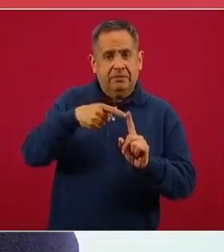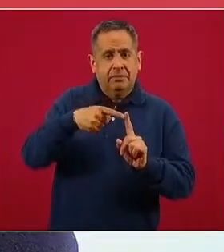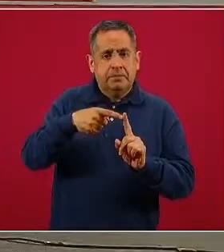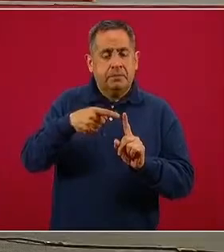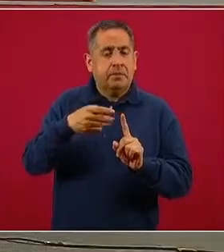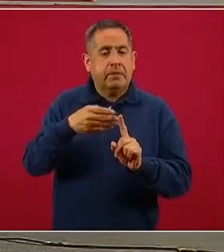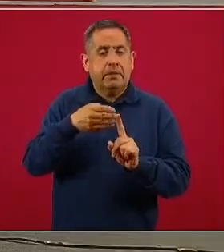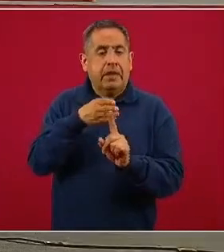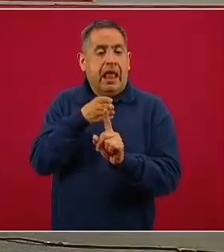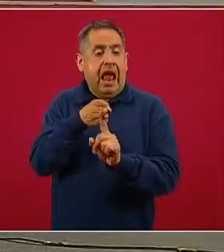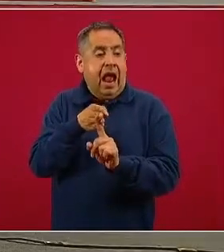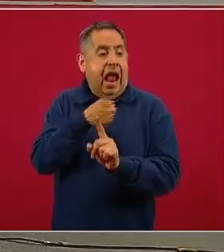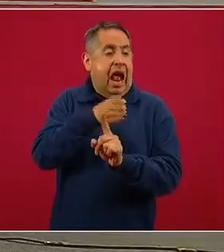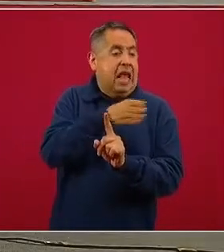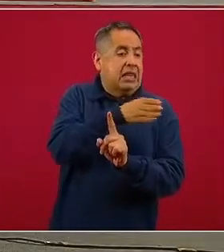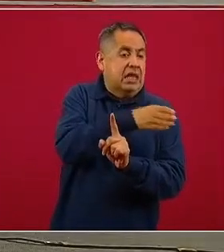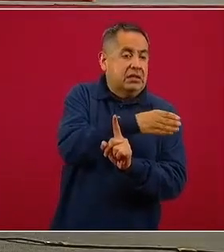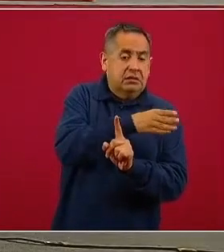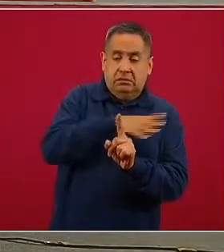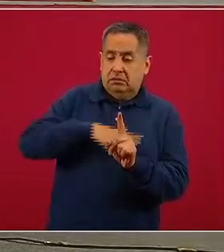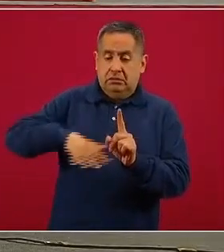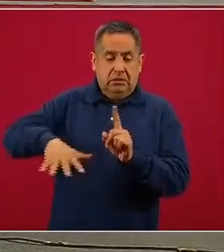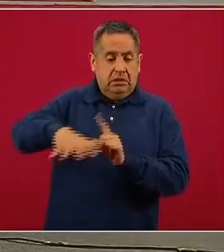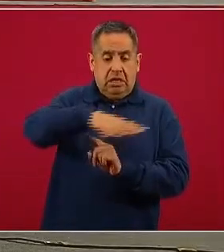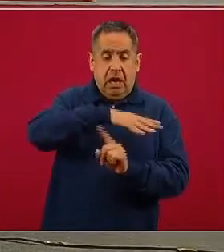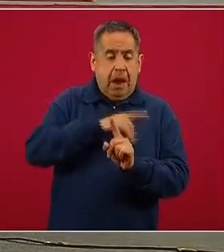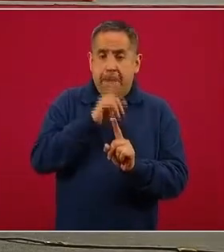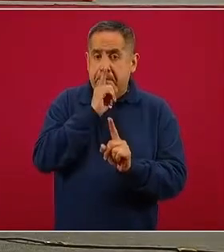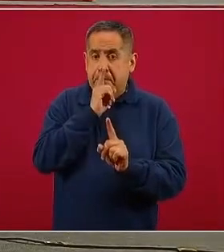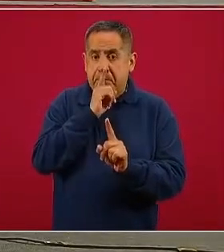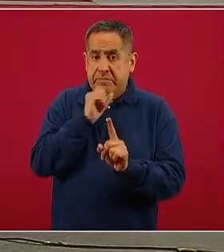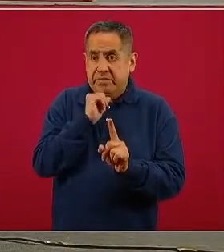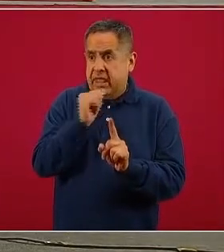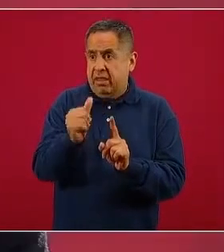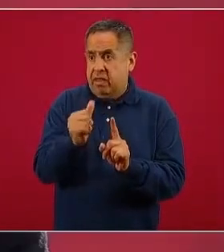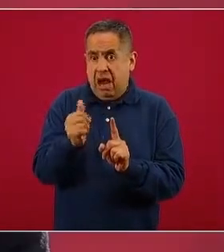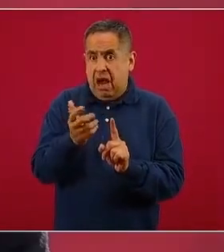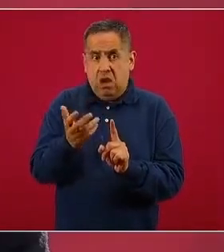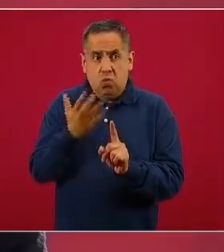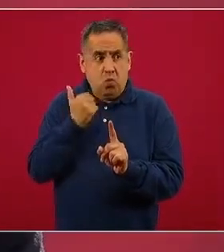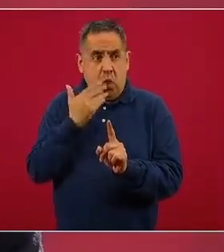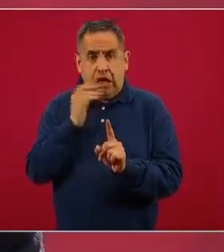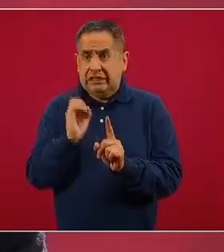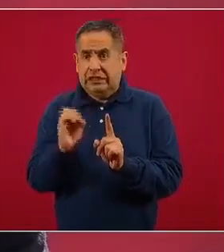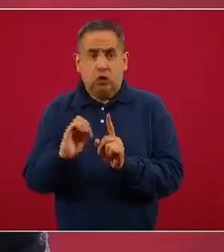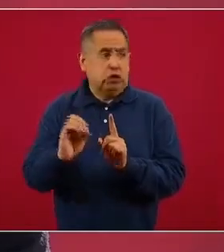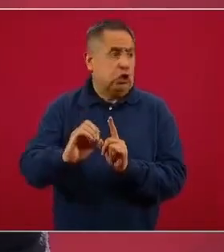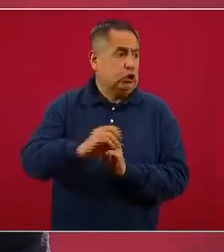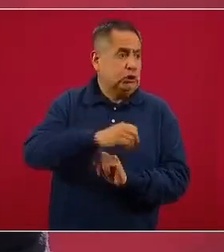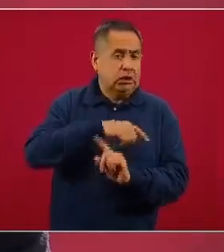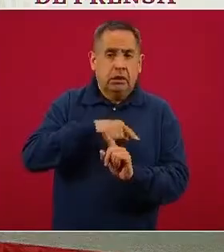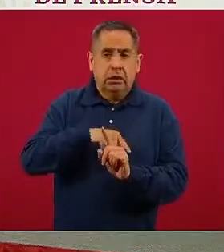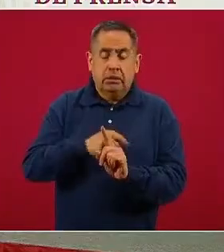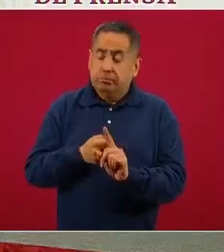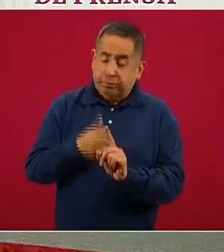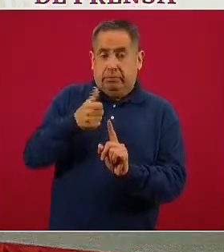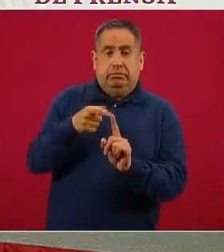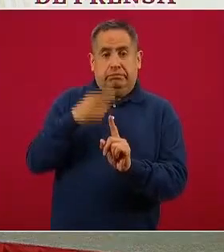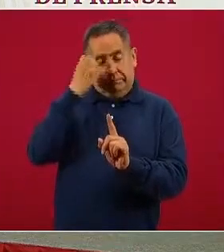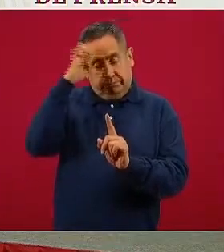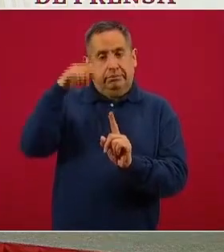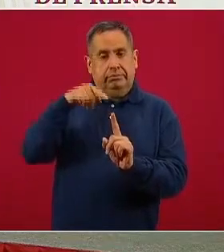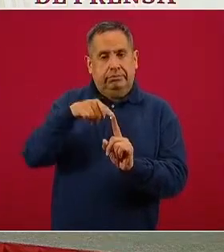había registrado en su lugar de residencia, en su zona geográfica o en el país. Y comentábamos que